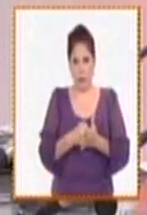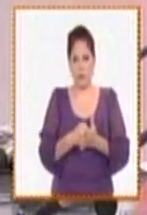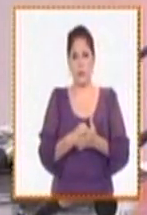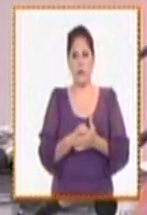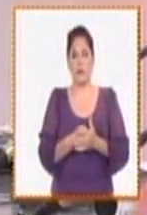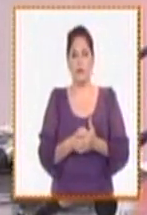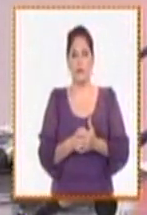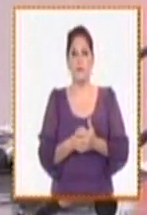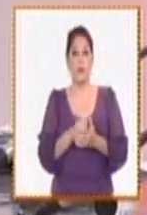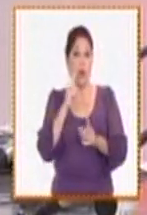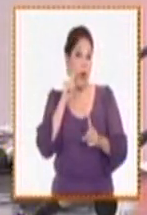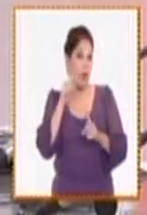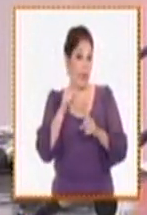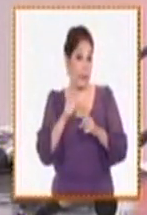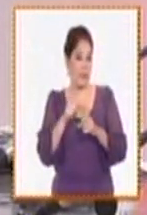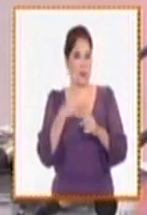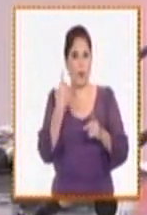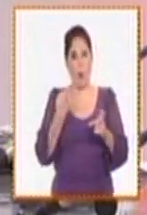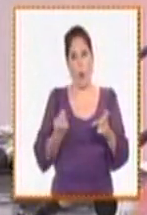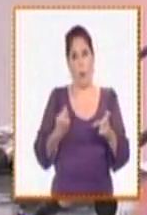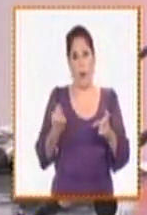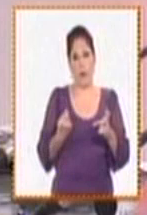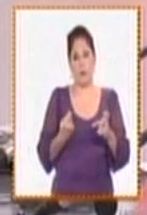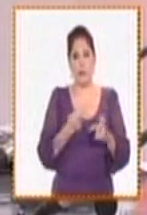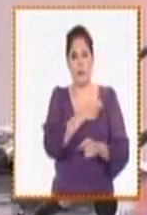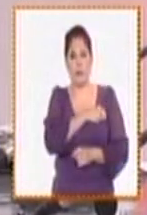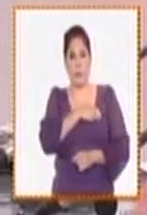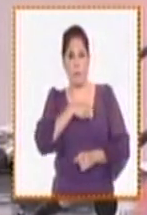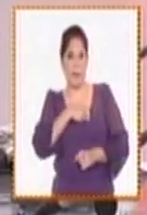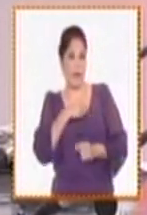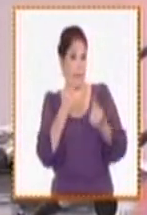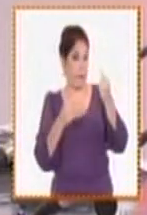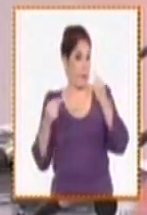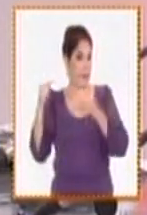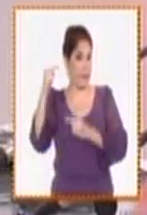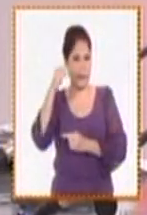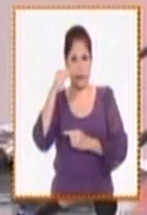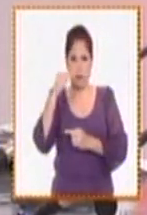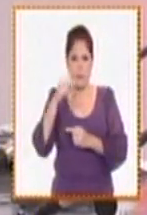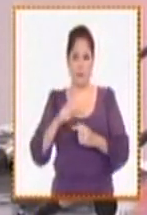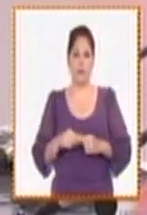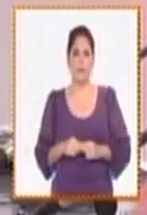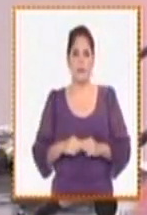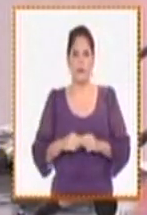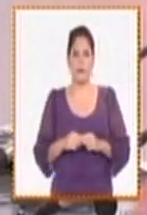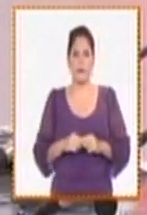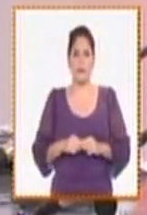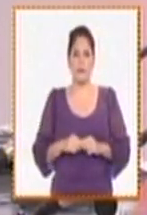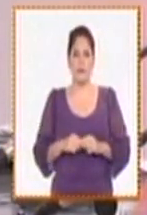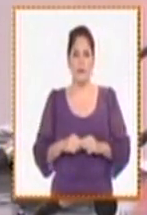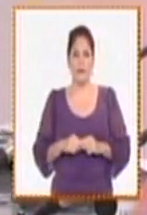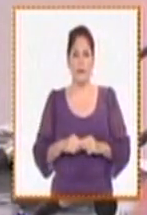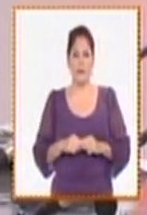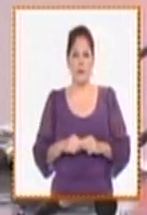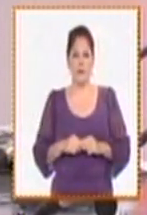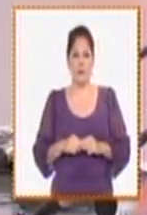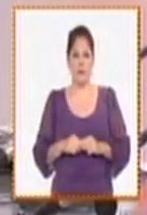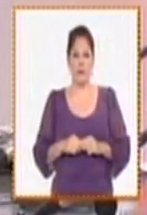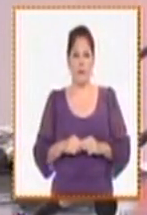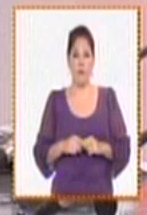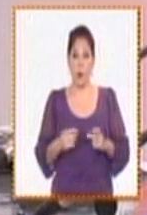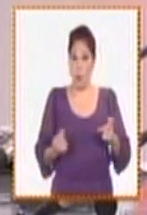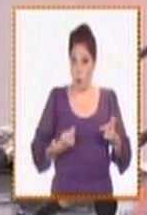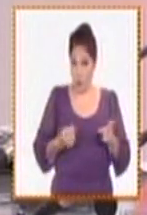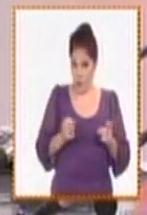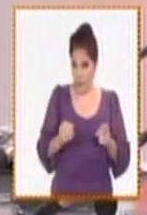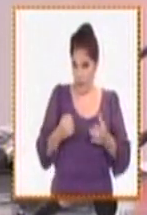tiene, por supuesto, a nuestros combatientes, el Ministerio del Interior, como piedra angular en esta batalla. De esa batalla,